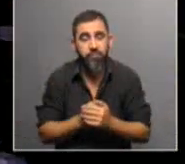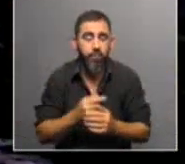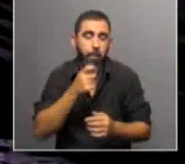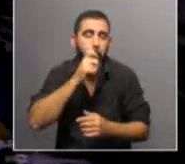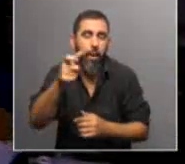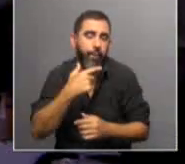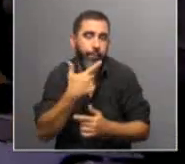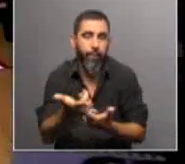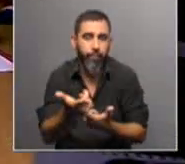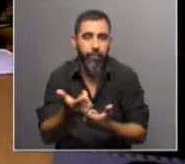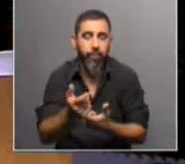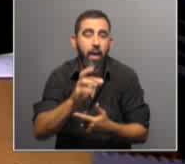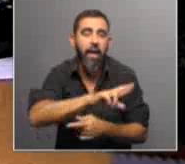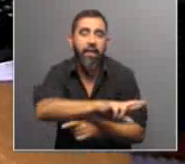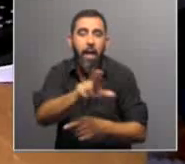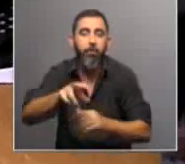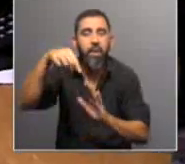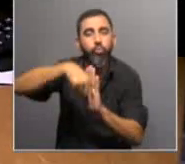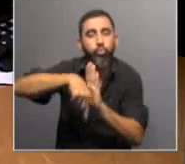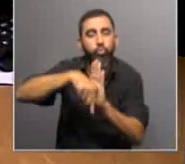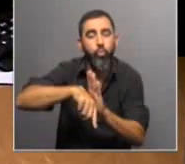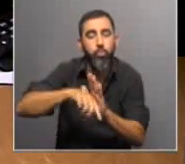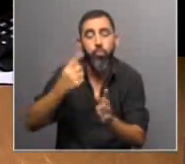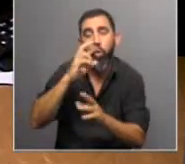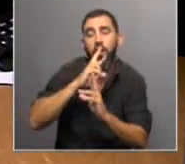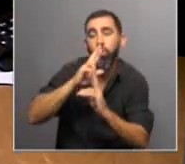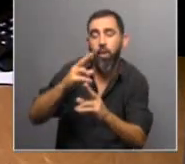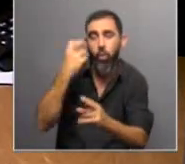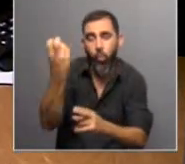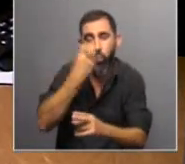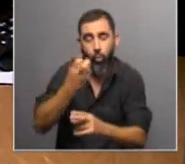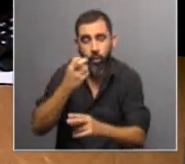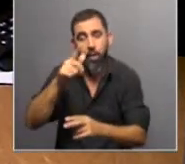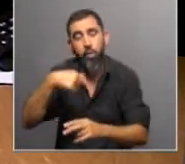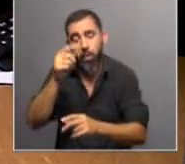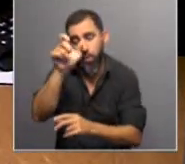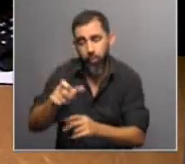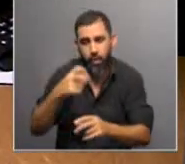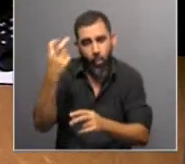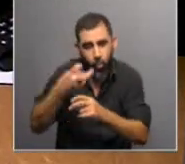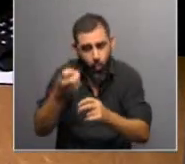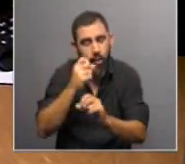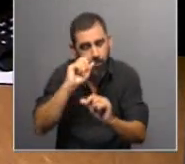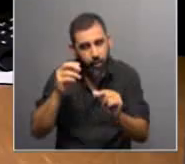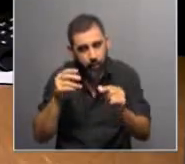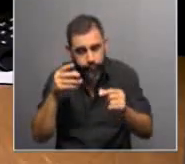palabra clave, por ejemplo, Rambla Sur, nos da el primer resultado de búsqueda y después el usuario puede seguir filtrando.